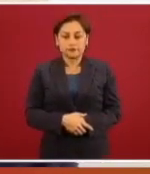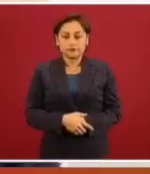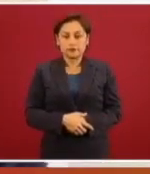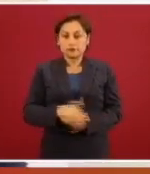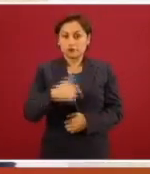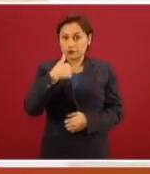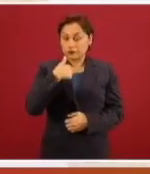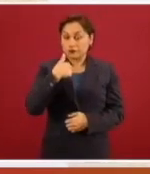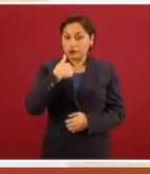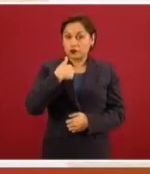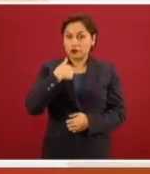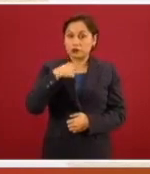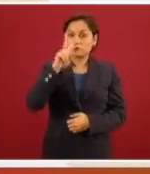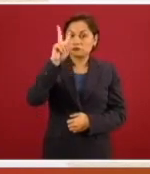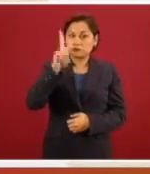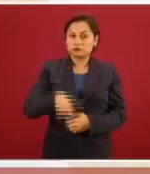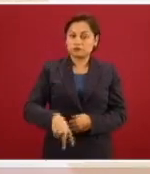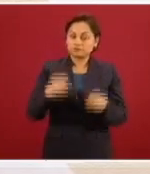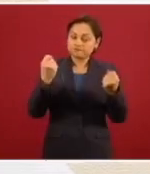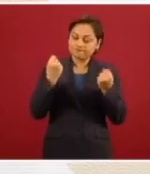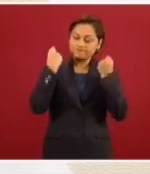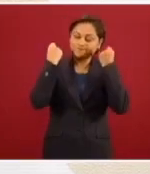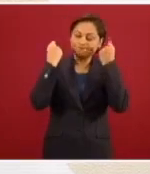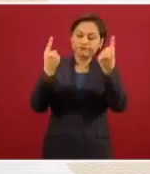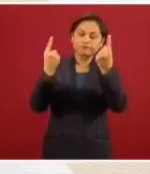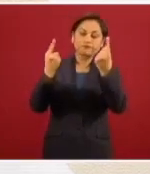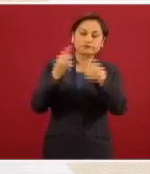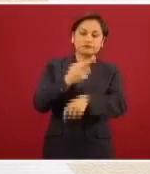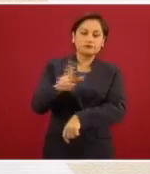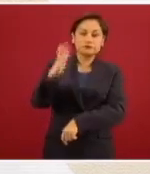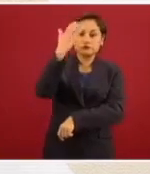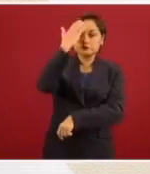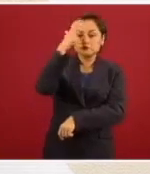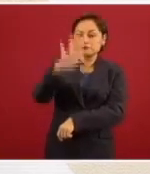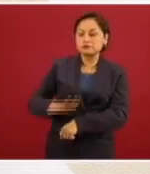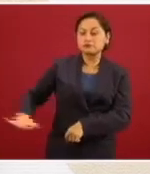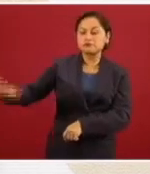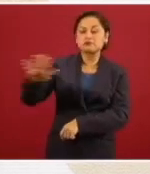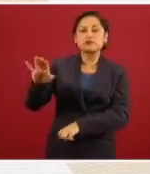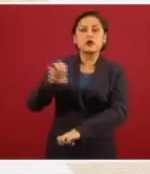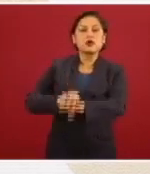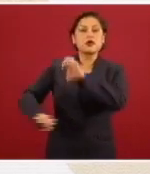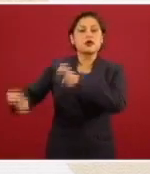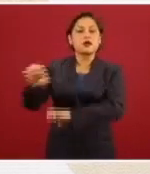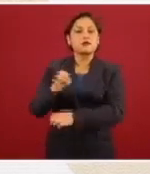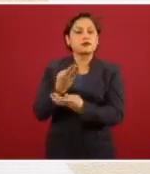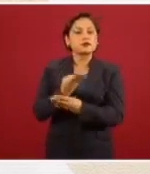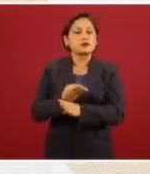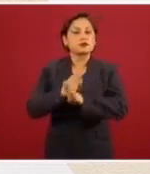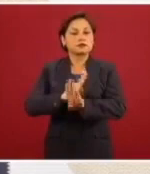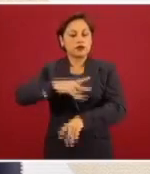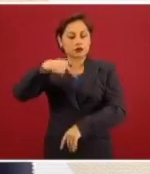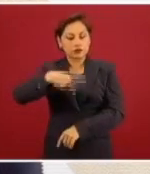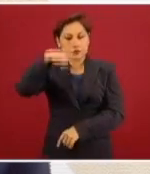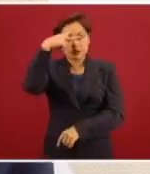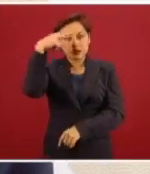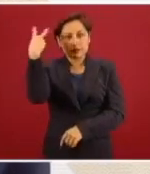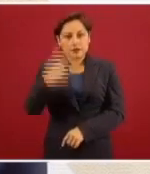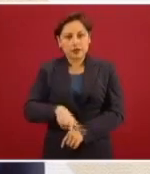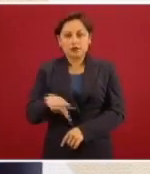Reconozco lo que hicieron los banqueros de México, que decidieron dar una